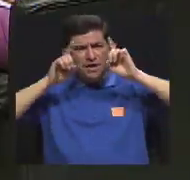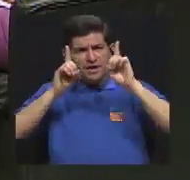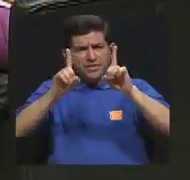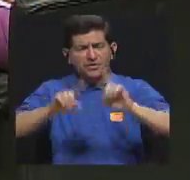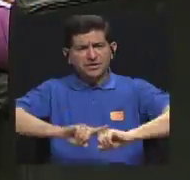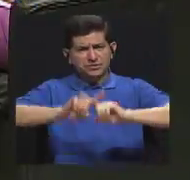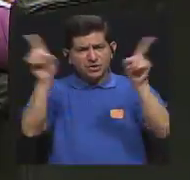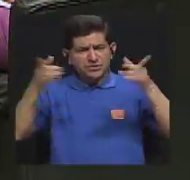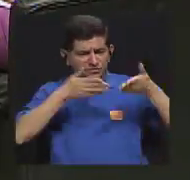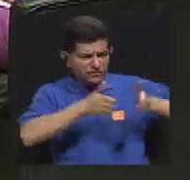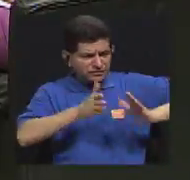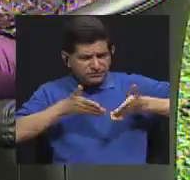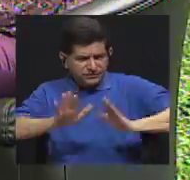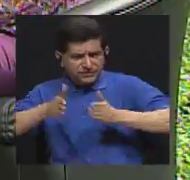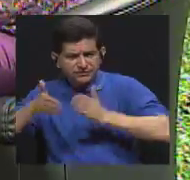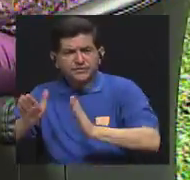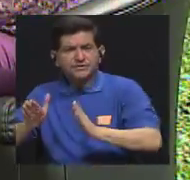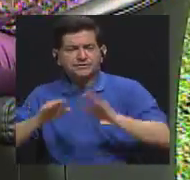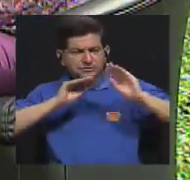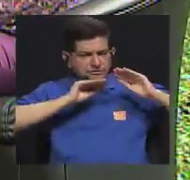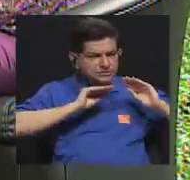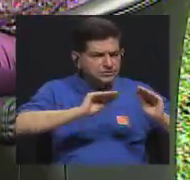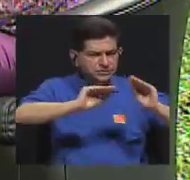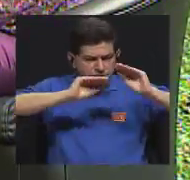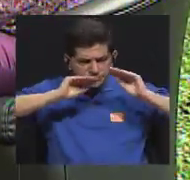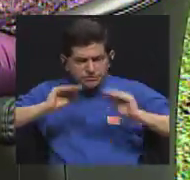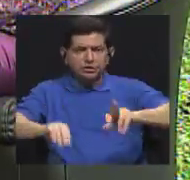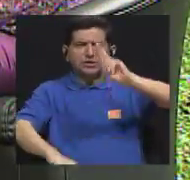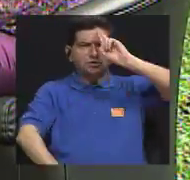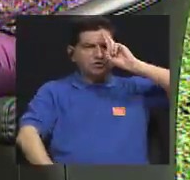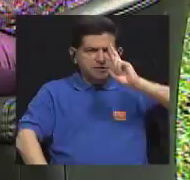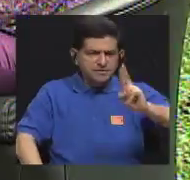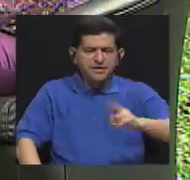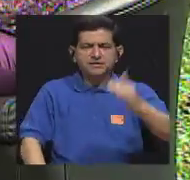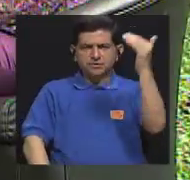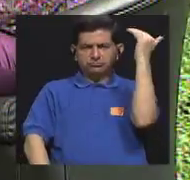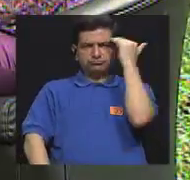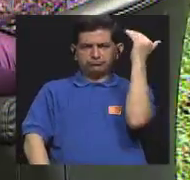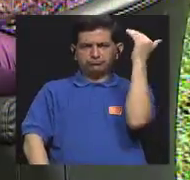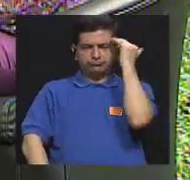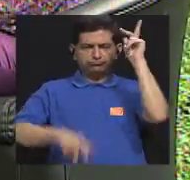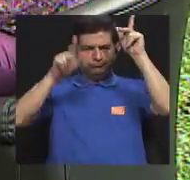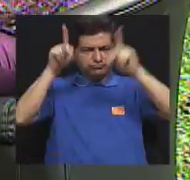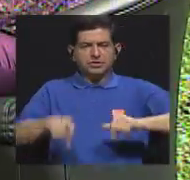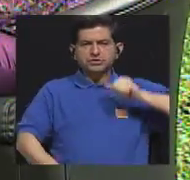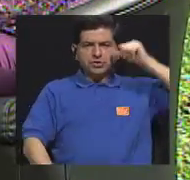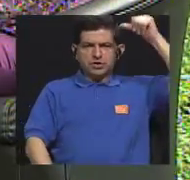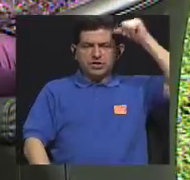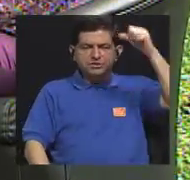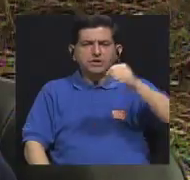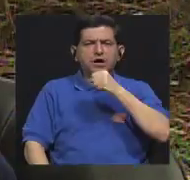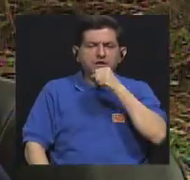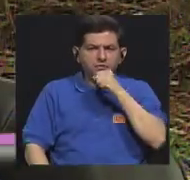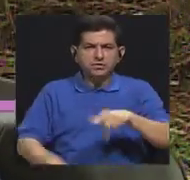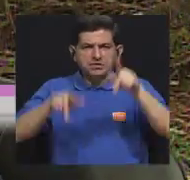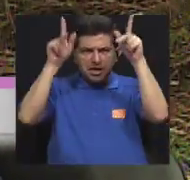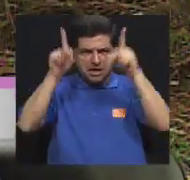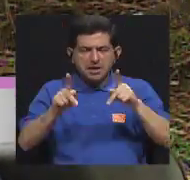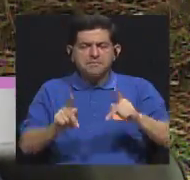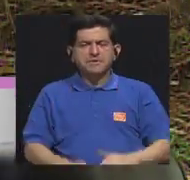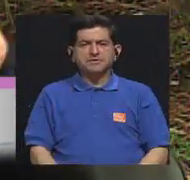educación diferente a sus hijos, en enseñarles el respeto, la concientización por las personas adultas mayores, por la